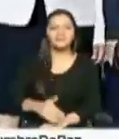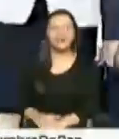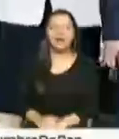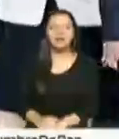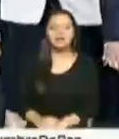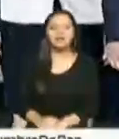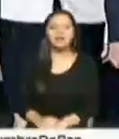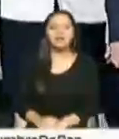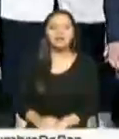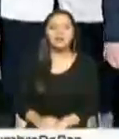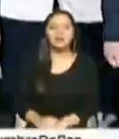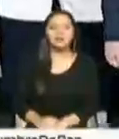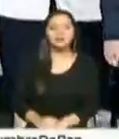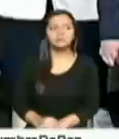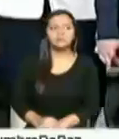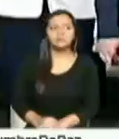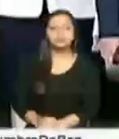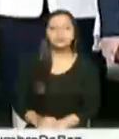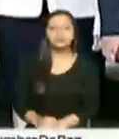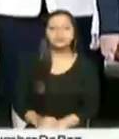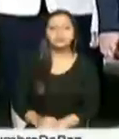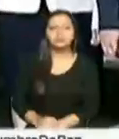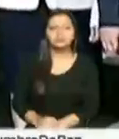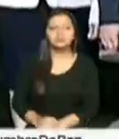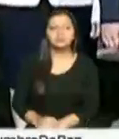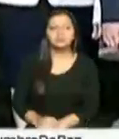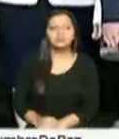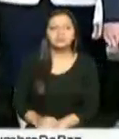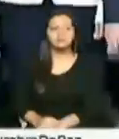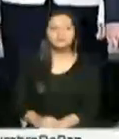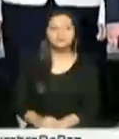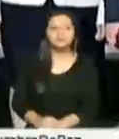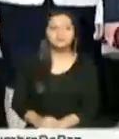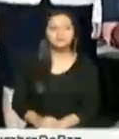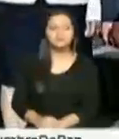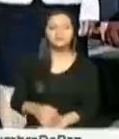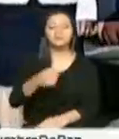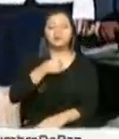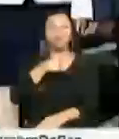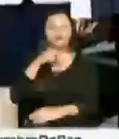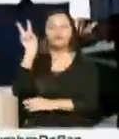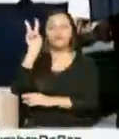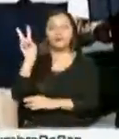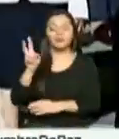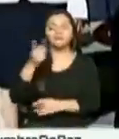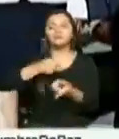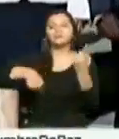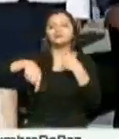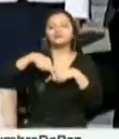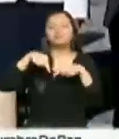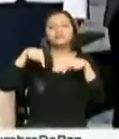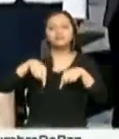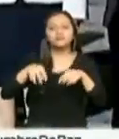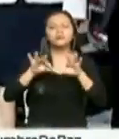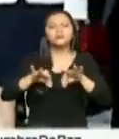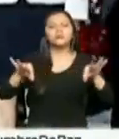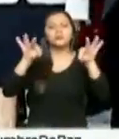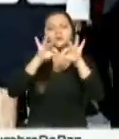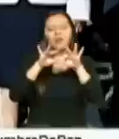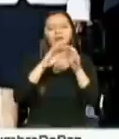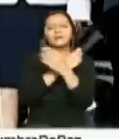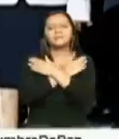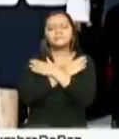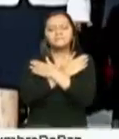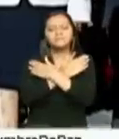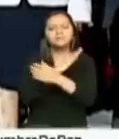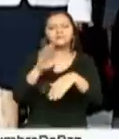Correa. Muy feliz de retornar a esta tierra tan querida, este pedazo entrañable de patria grande,